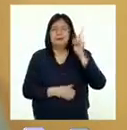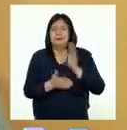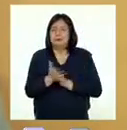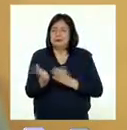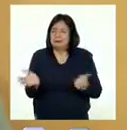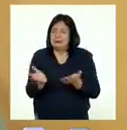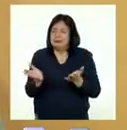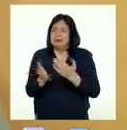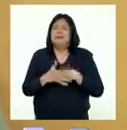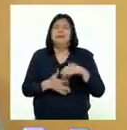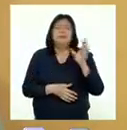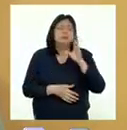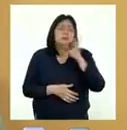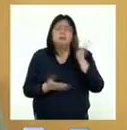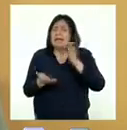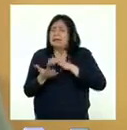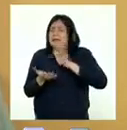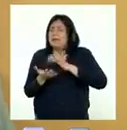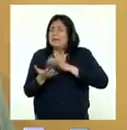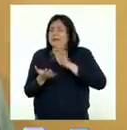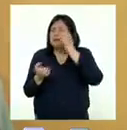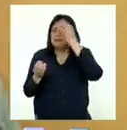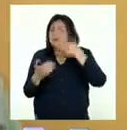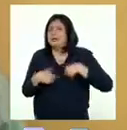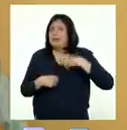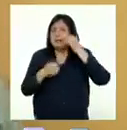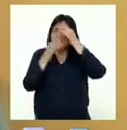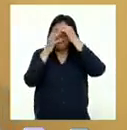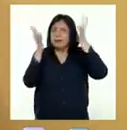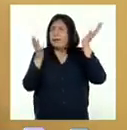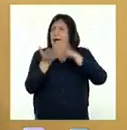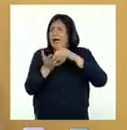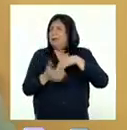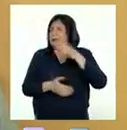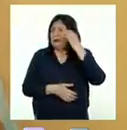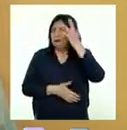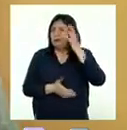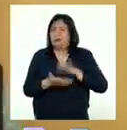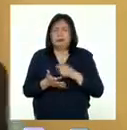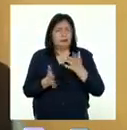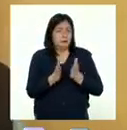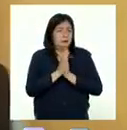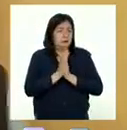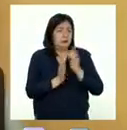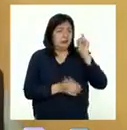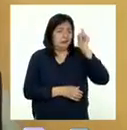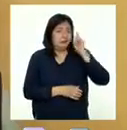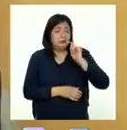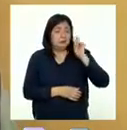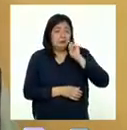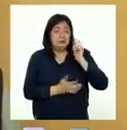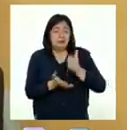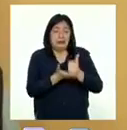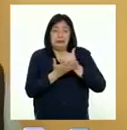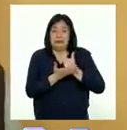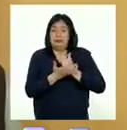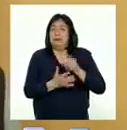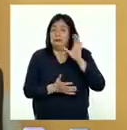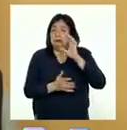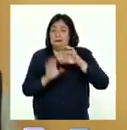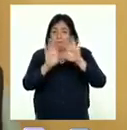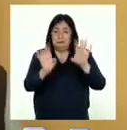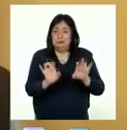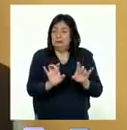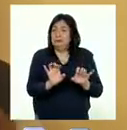por incentivarnos a buscar más información para ampliar lo que estamos aprendiendo. Le pedí a mi tía que me ayude a buscar información